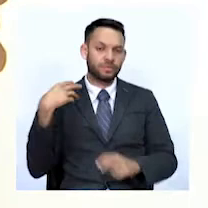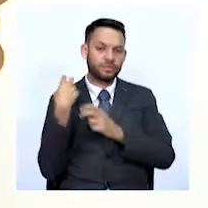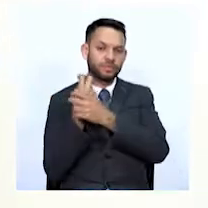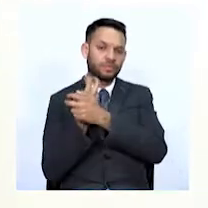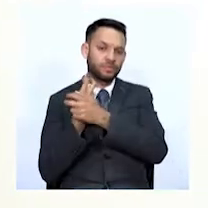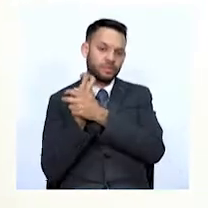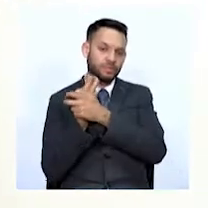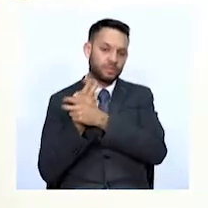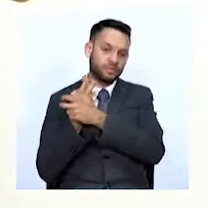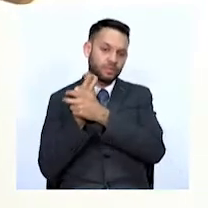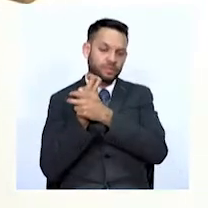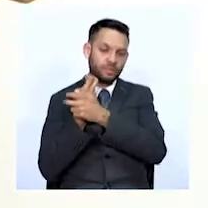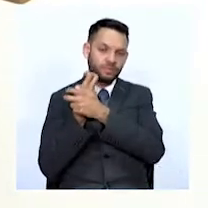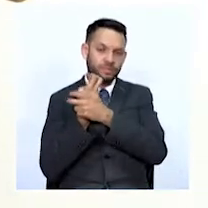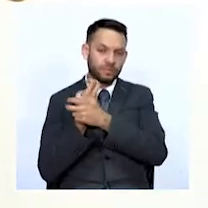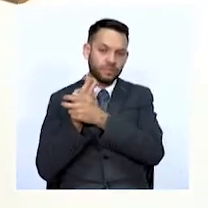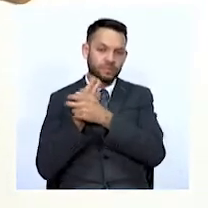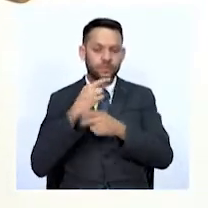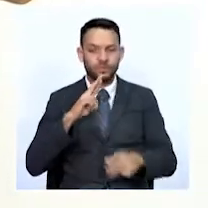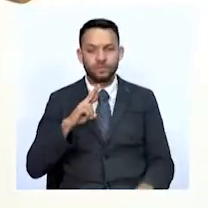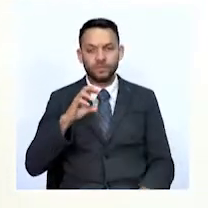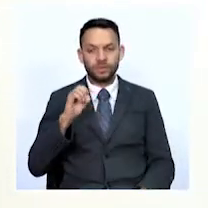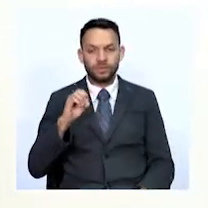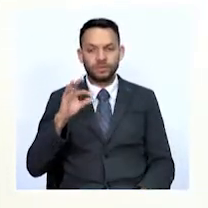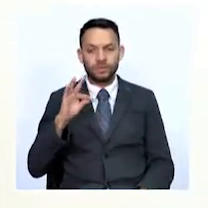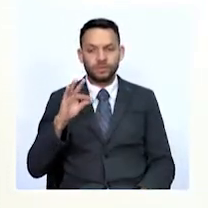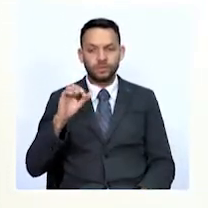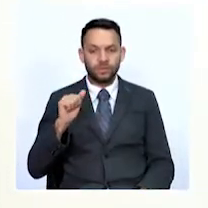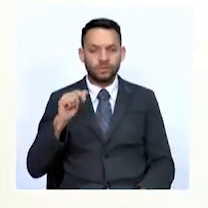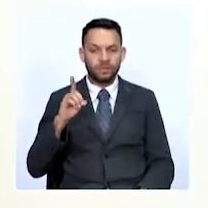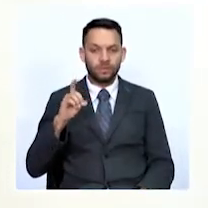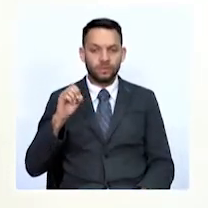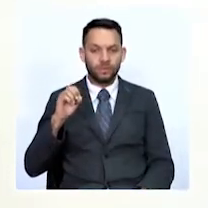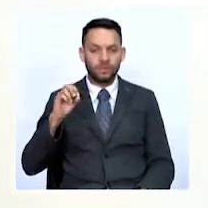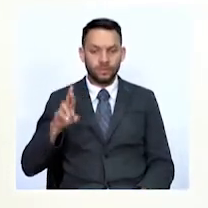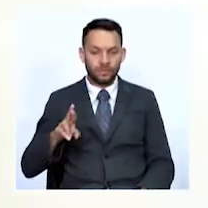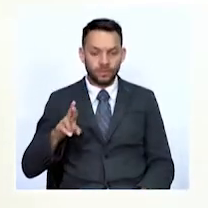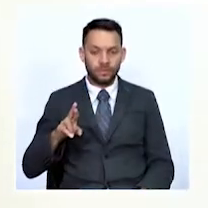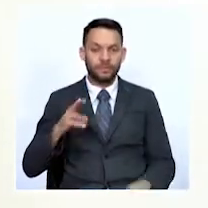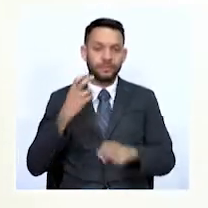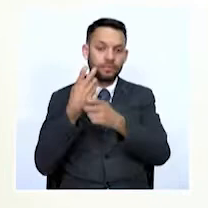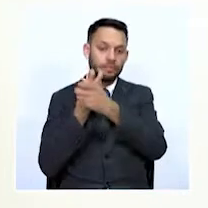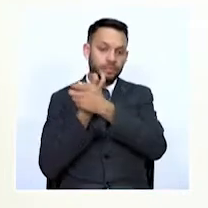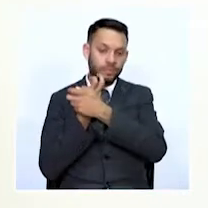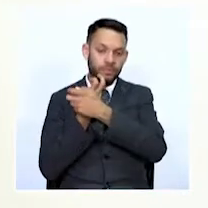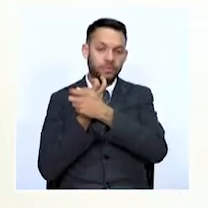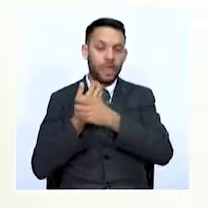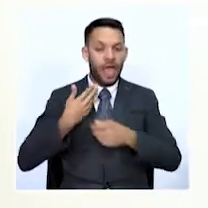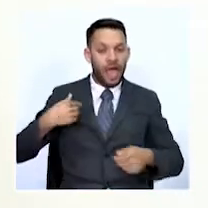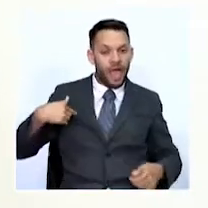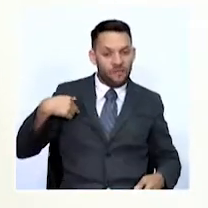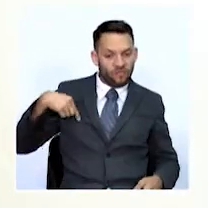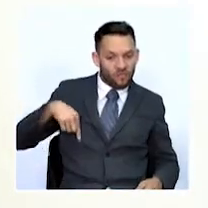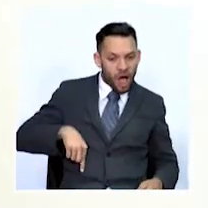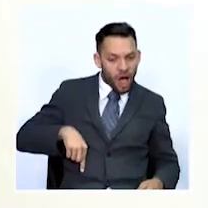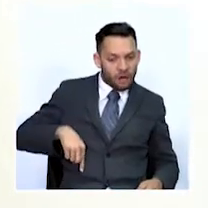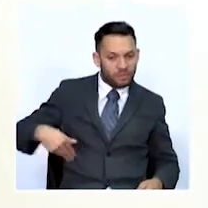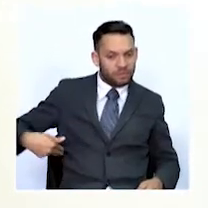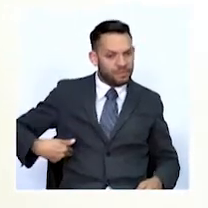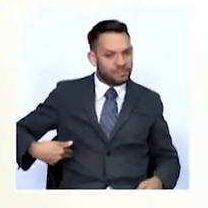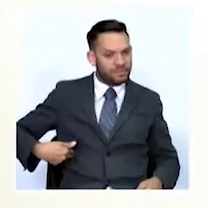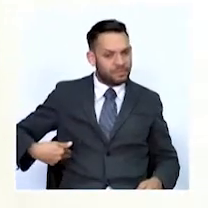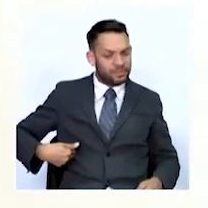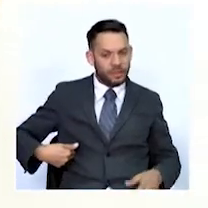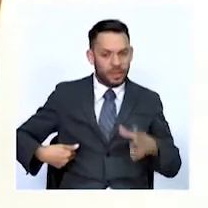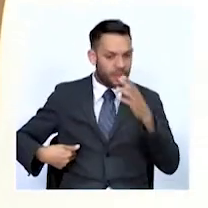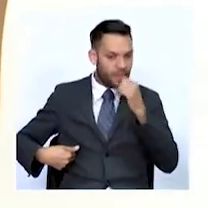muy famoso. Y acá, ¿te duele? Acá, no. Y acá,